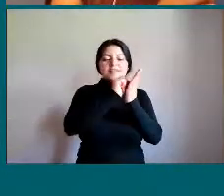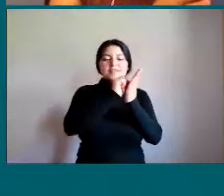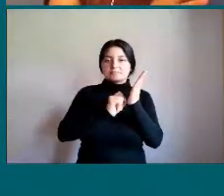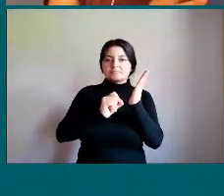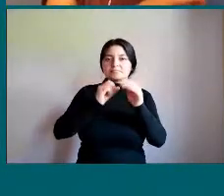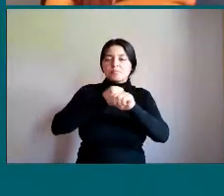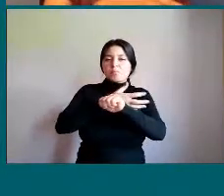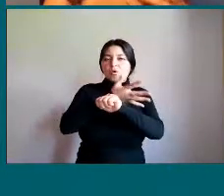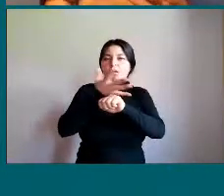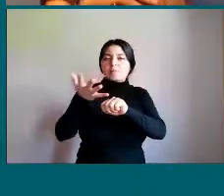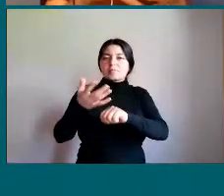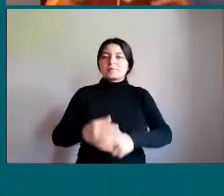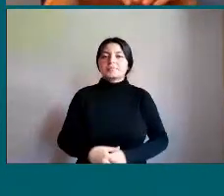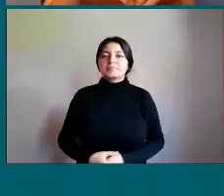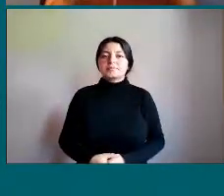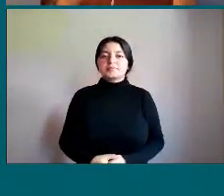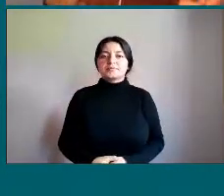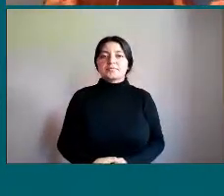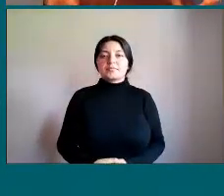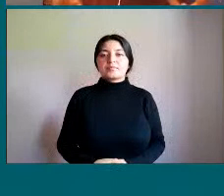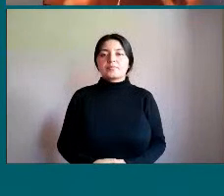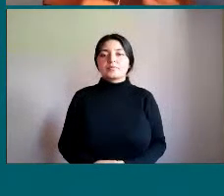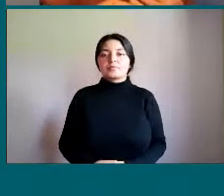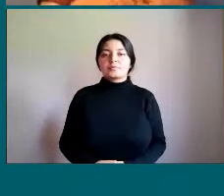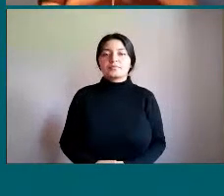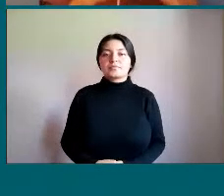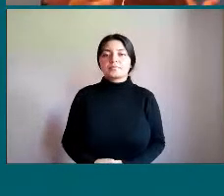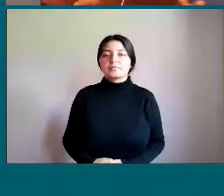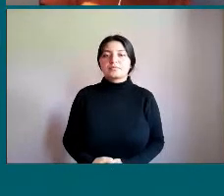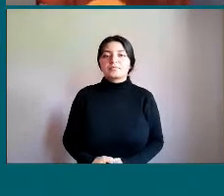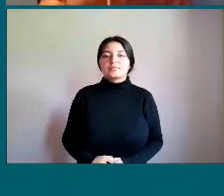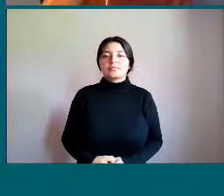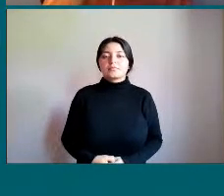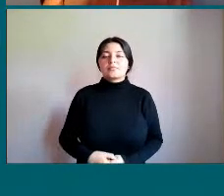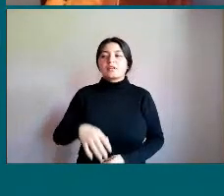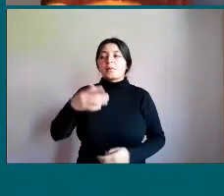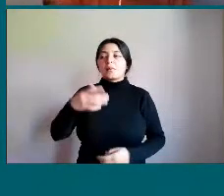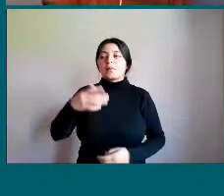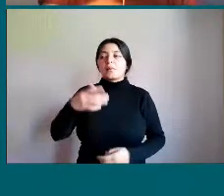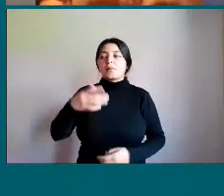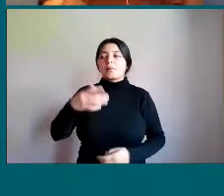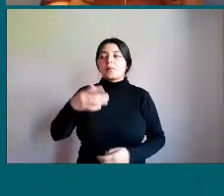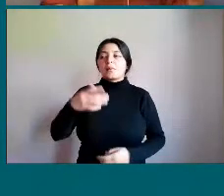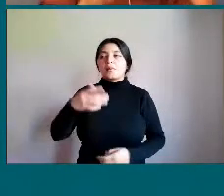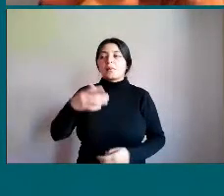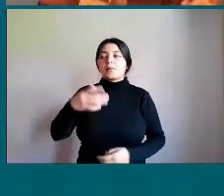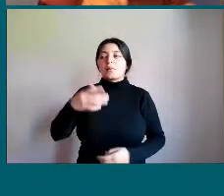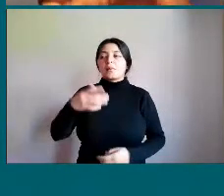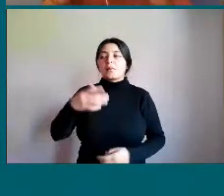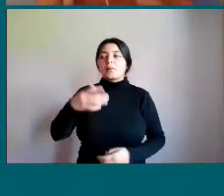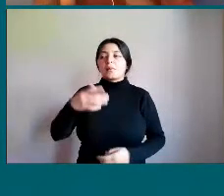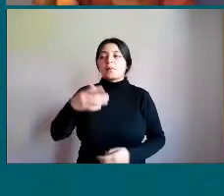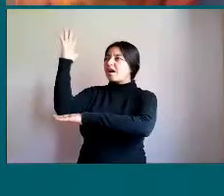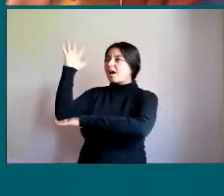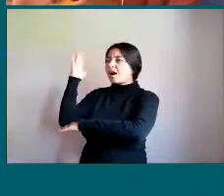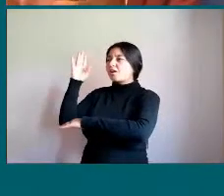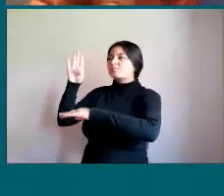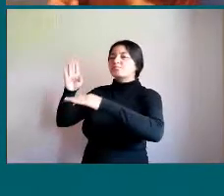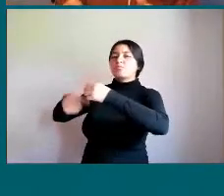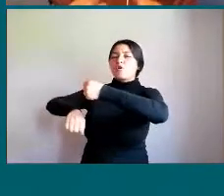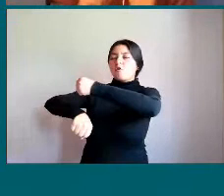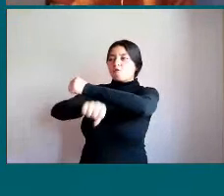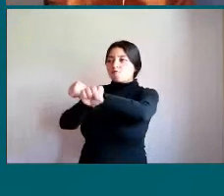de los entornos de lo que vea en el medio. A un árbol, a la portería de fútbol, a la ventana, a mi compañero